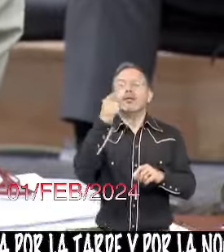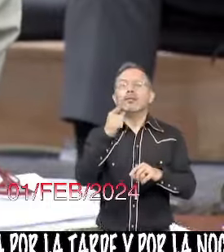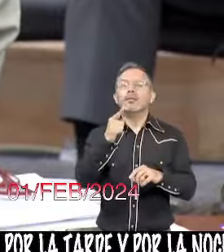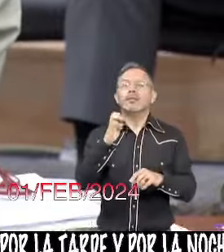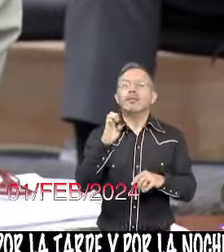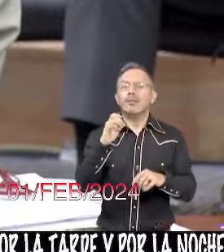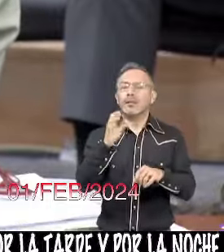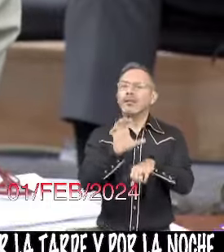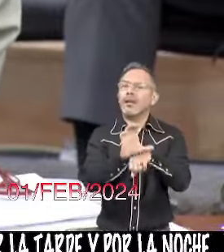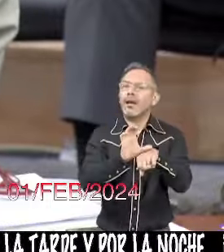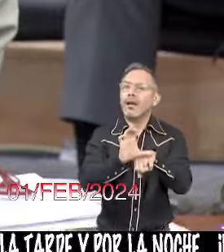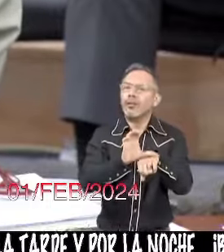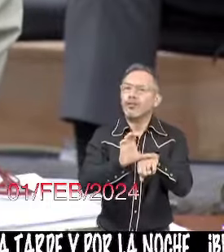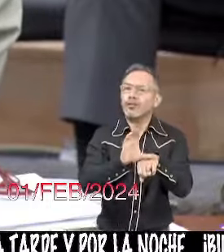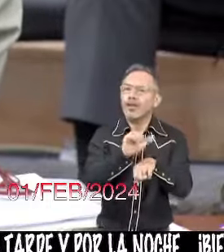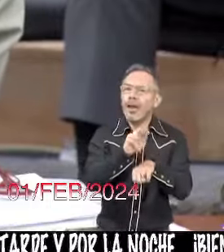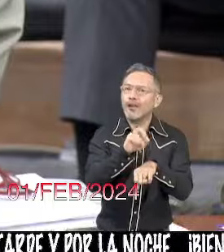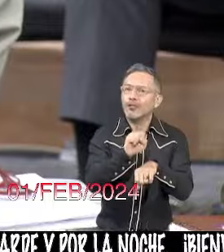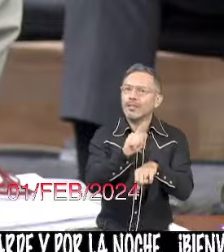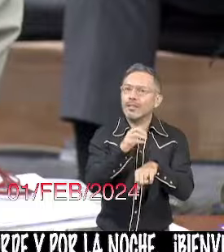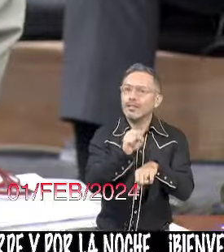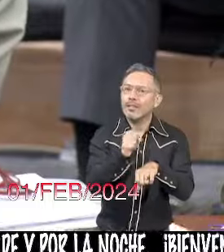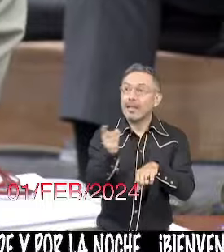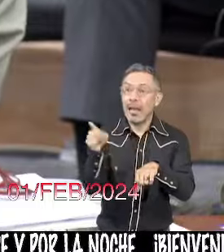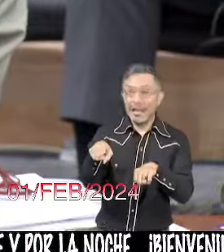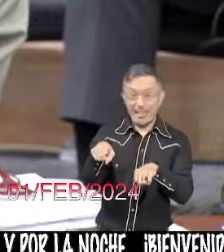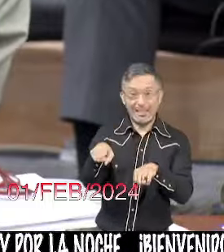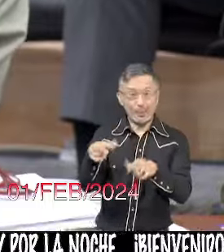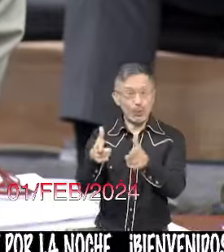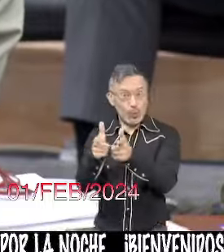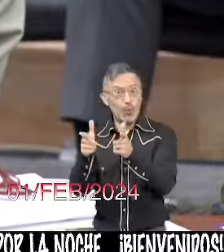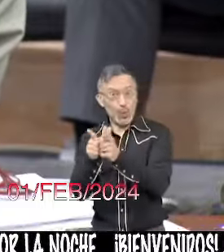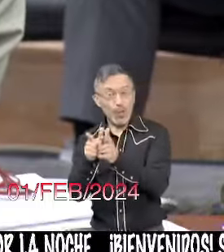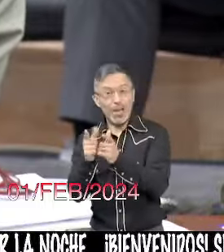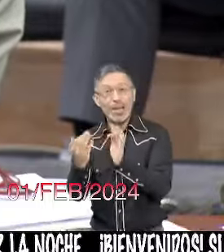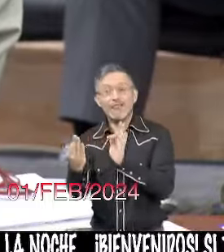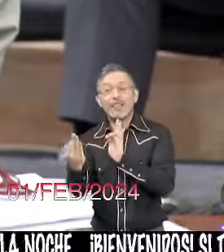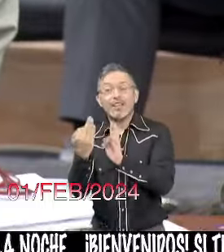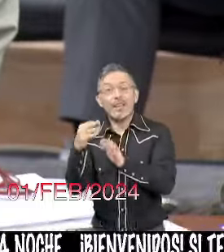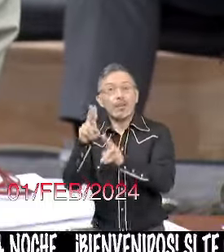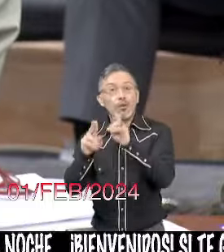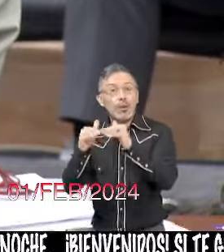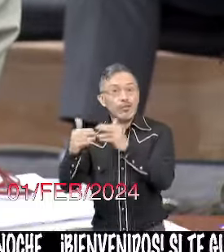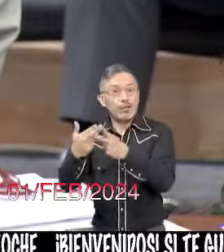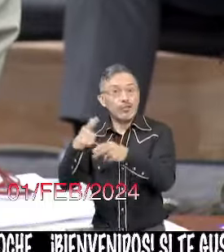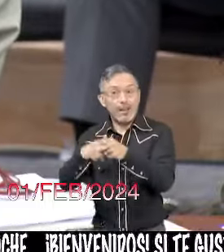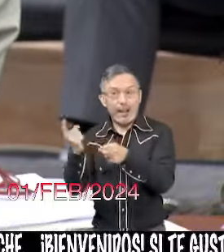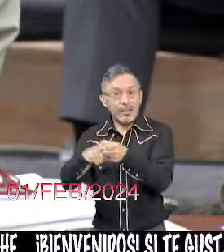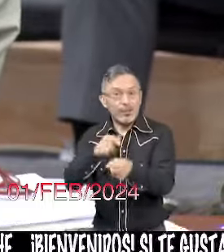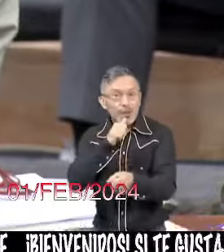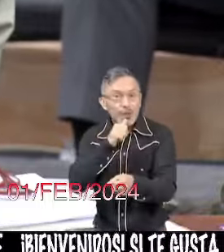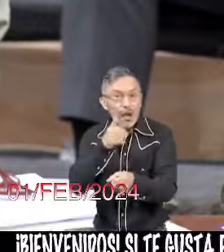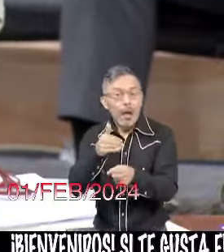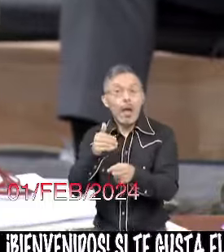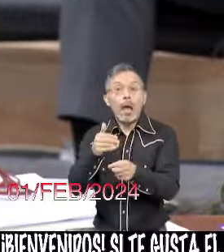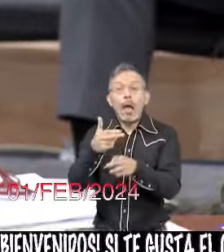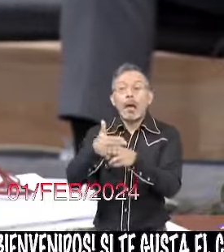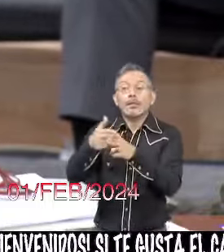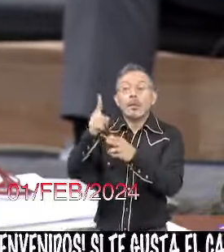Porque todavía no se venía al Frente Democrático Nacional. El PRD nació hasta 89. En